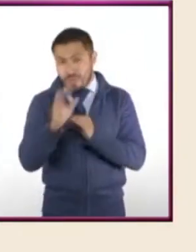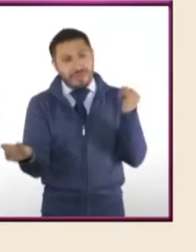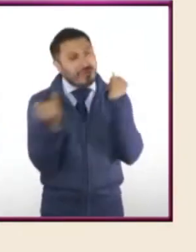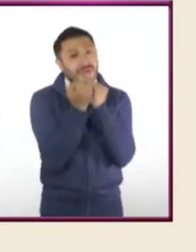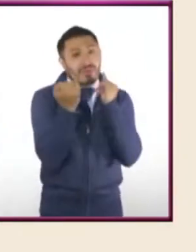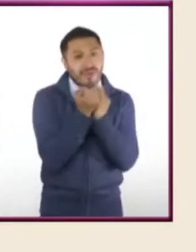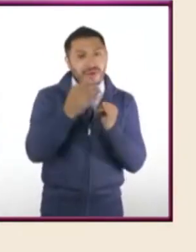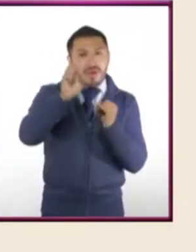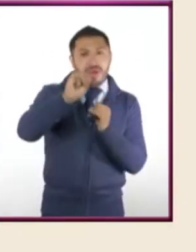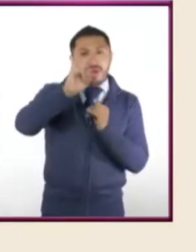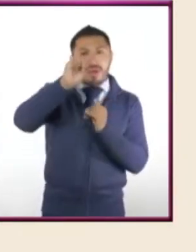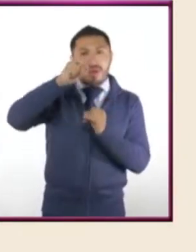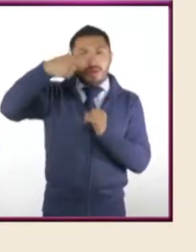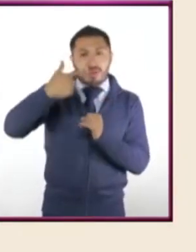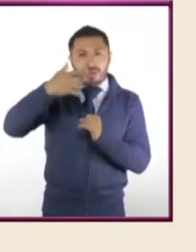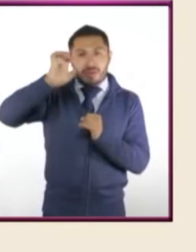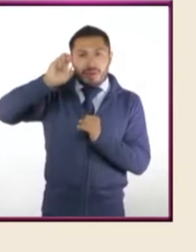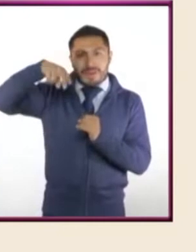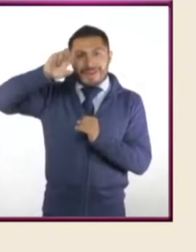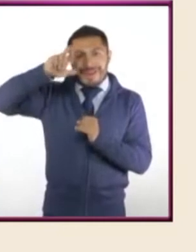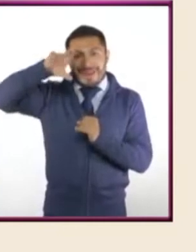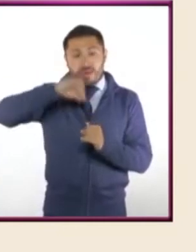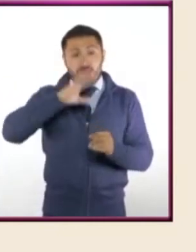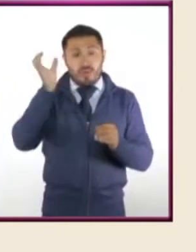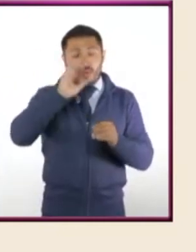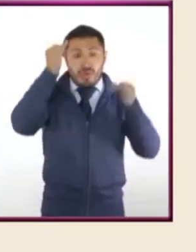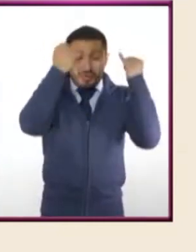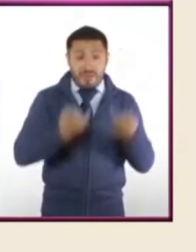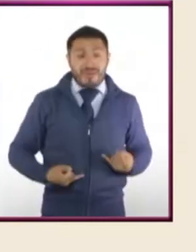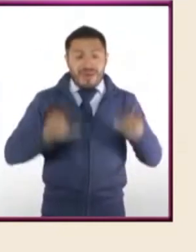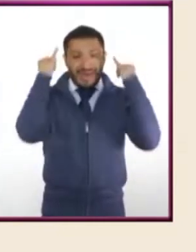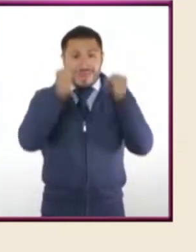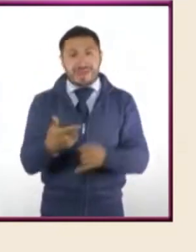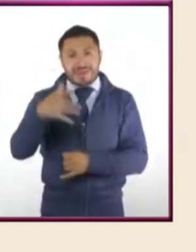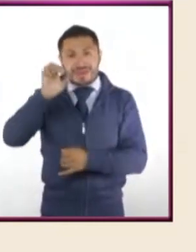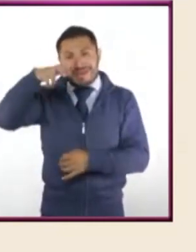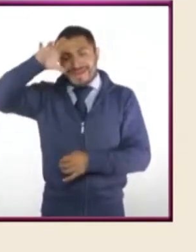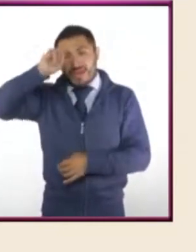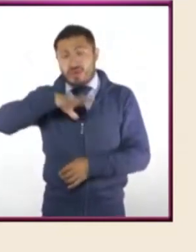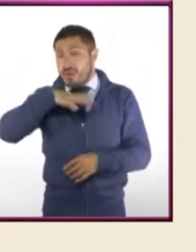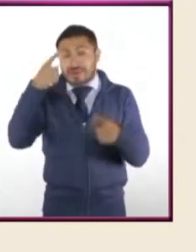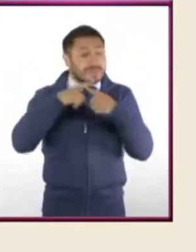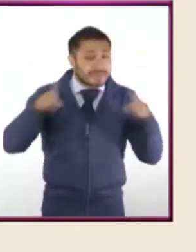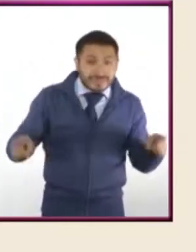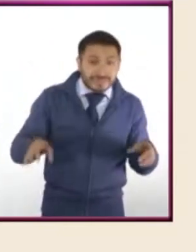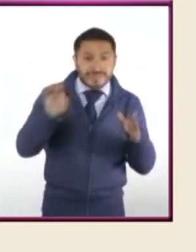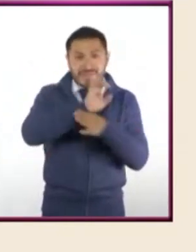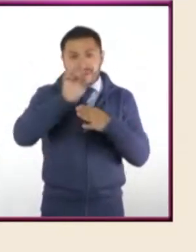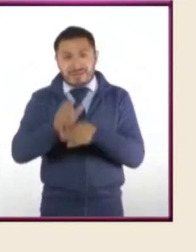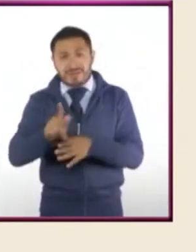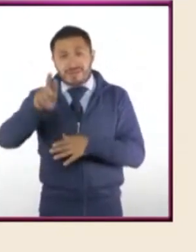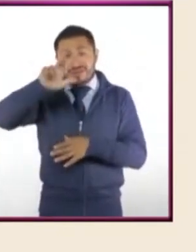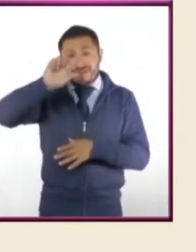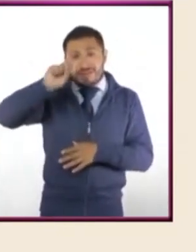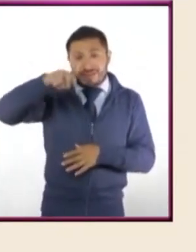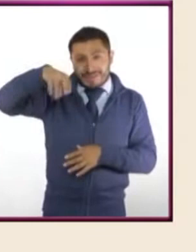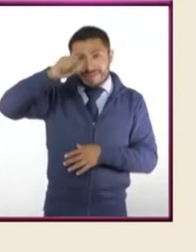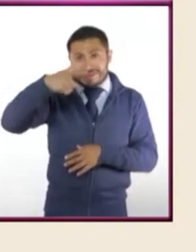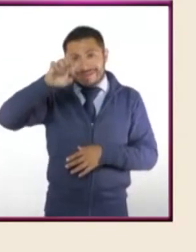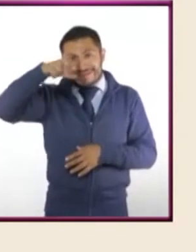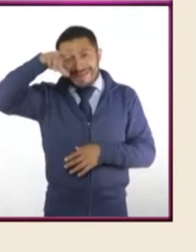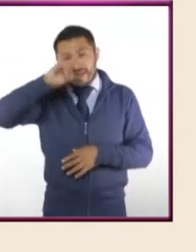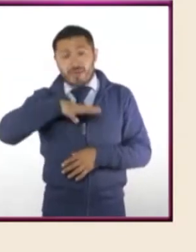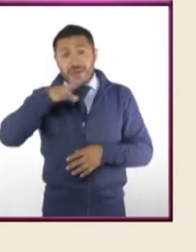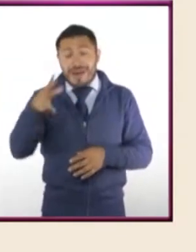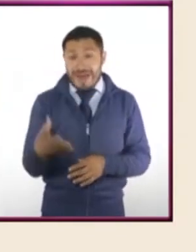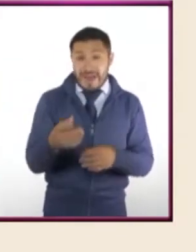Cuando coincide, se es cisgénero. Cuando la identidad de género no coincide con el sexo de nacimiento, se es